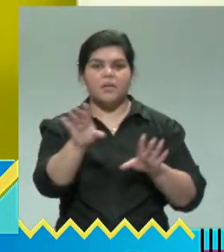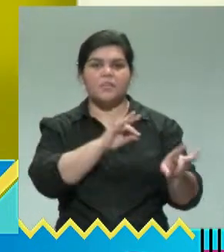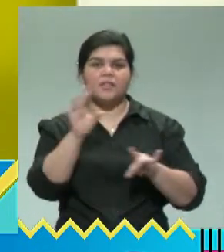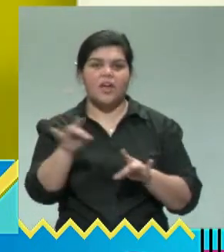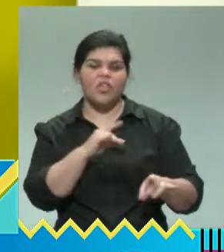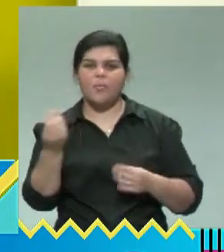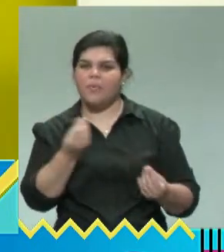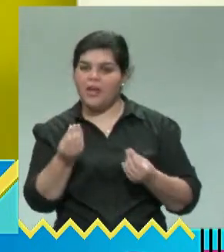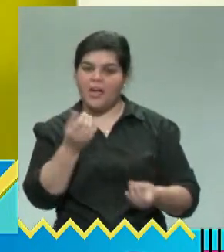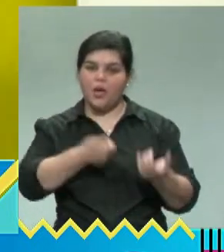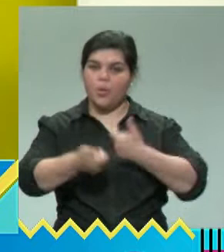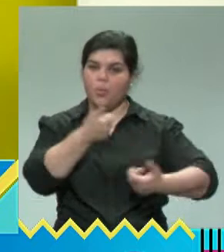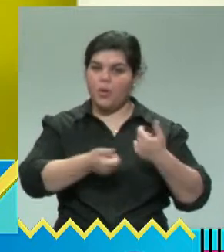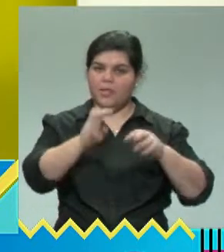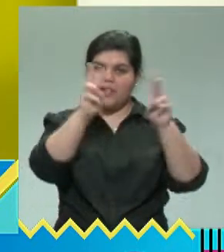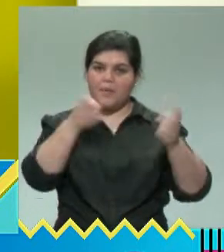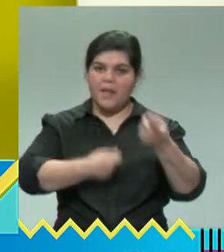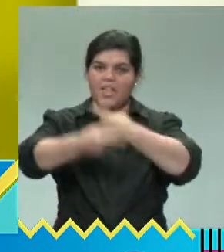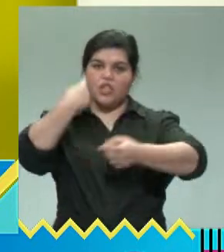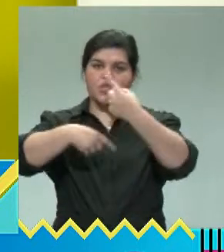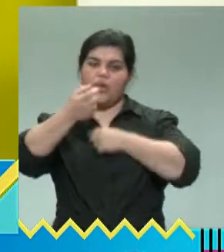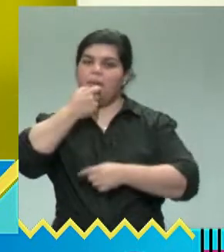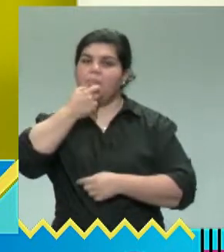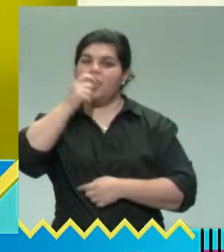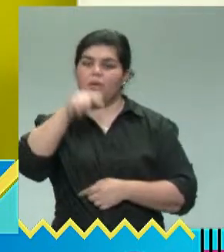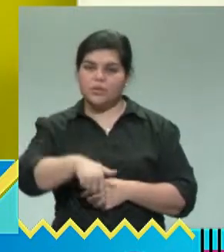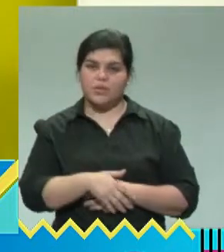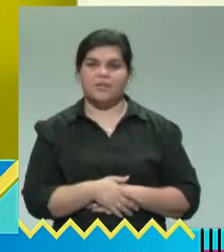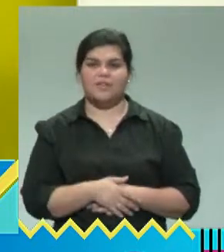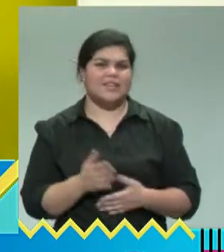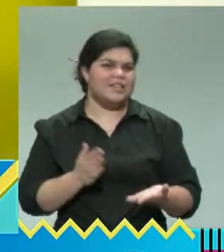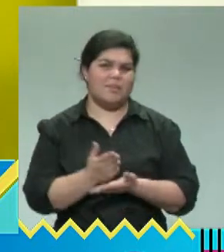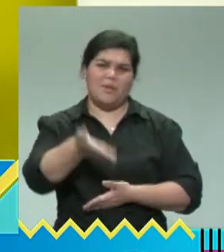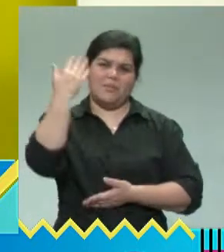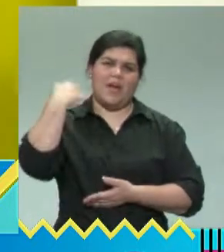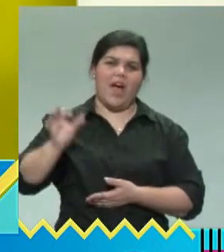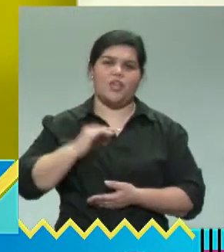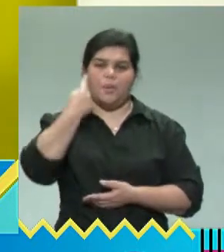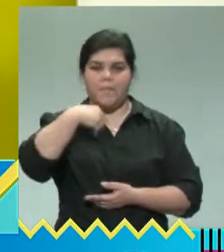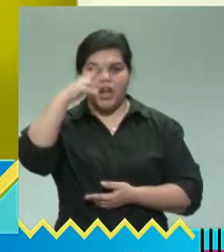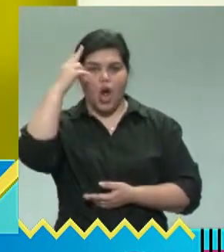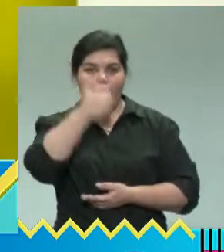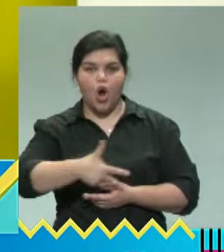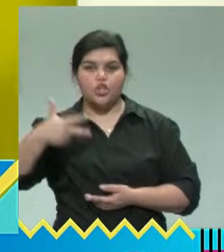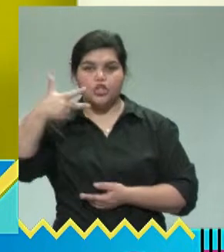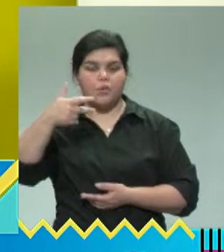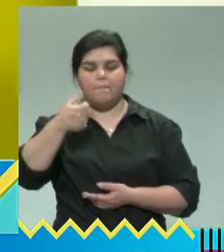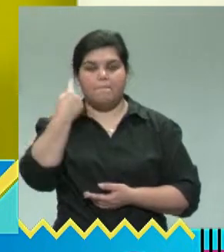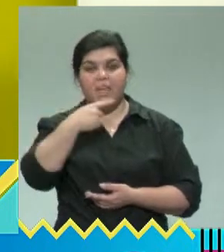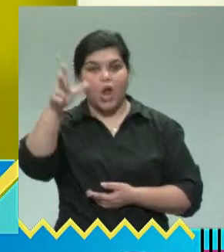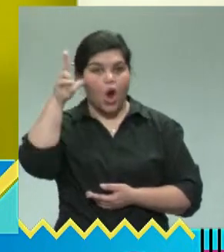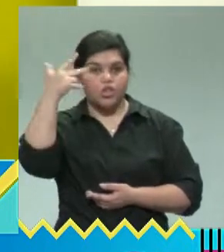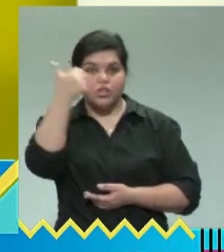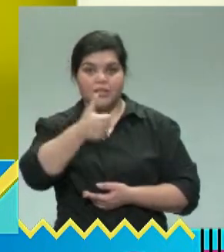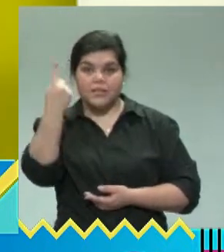justamente de esto que tiene que ver hasta con la historia de la provincia de Mendoza. Se habla desde que en 1861, después del terremoto, la construcción de la provincia